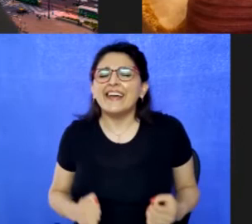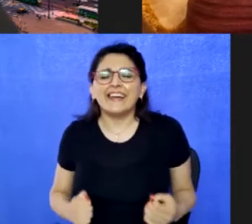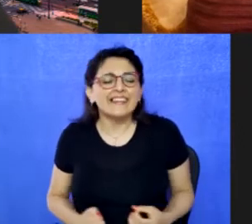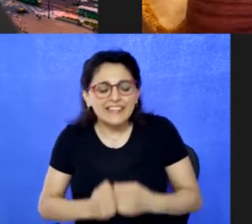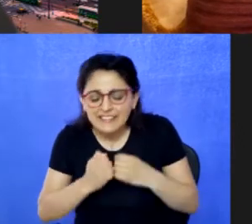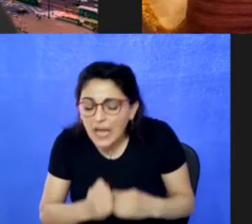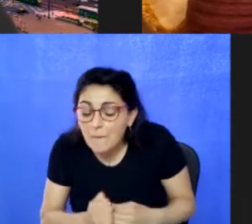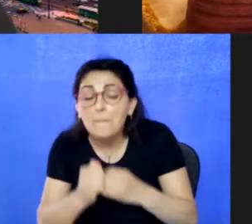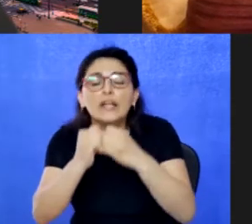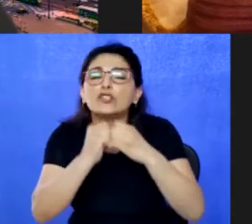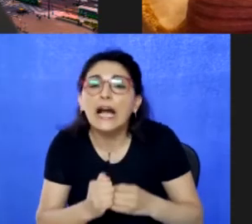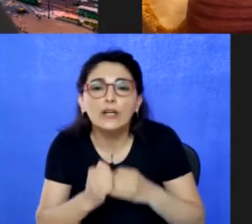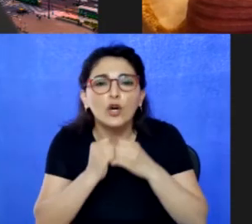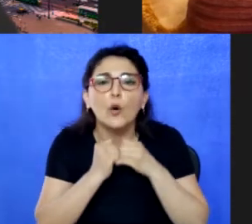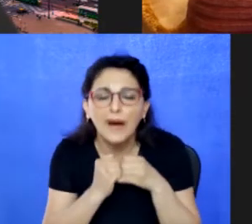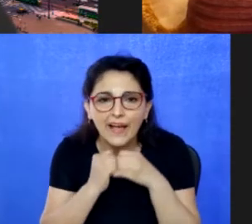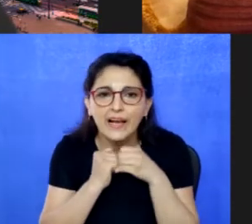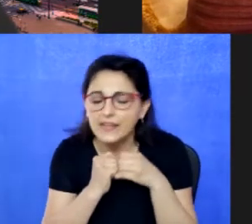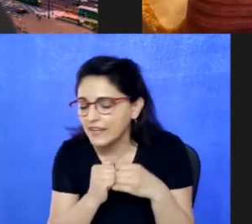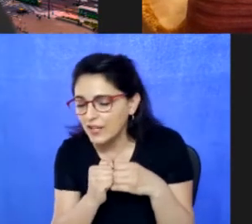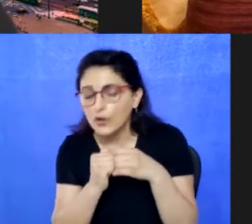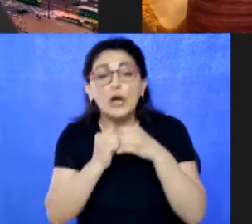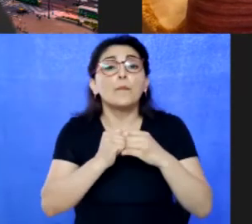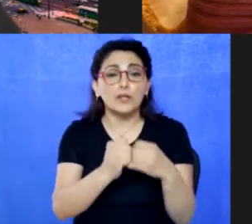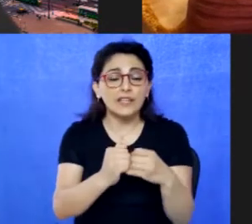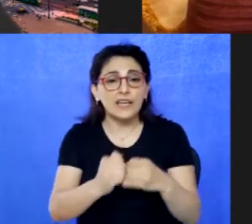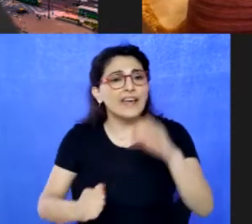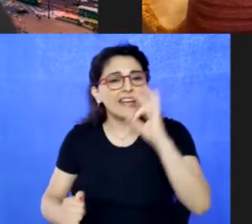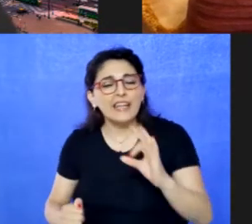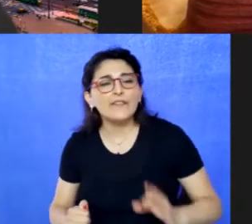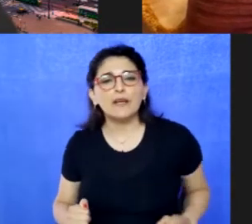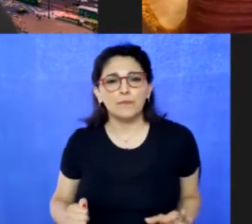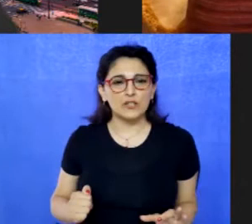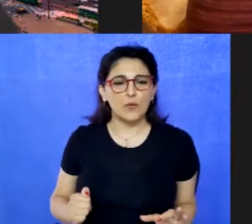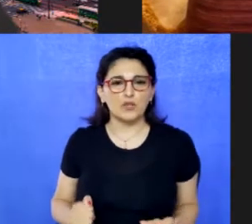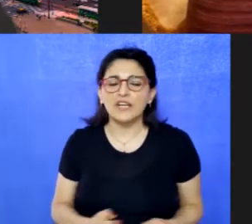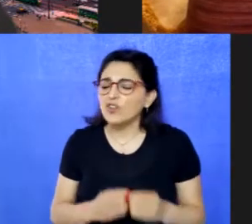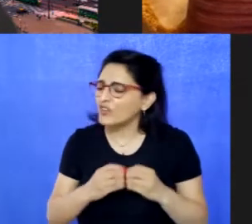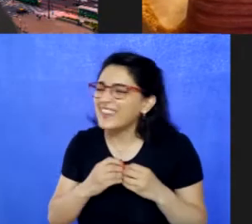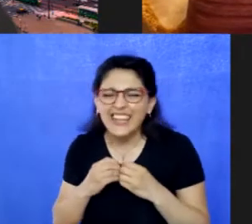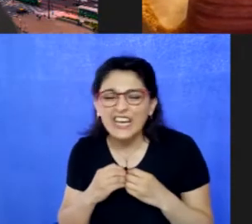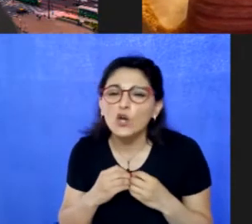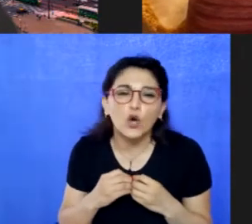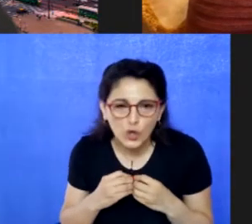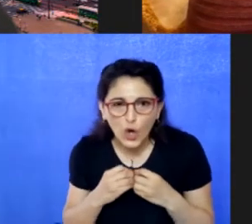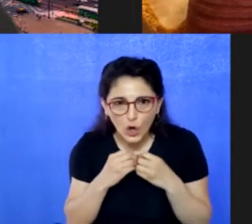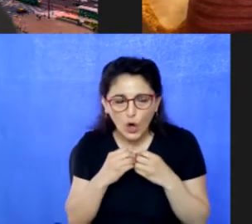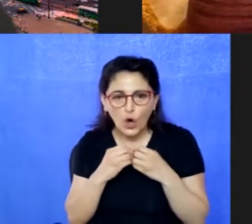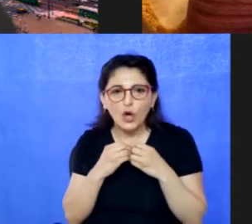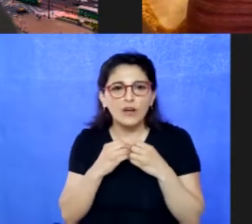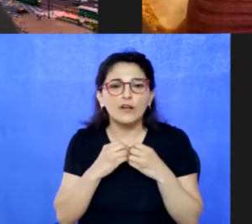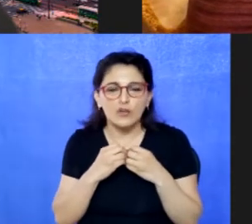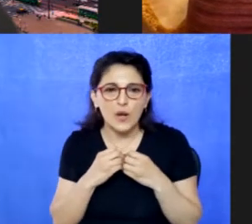tener gente tan, pero tan copada alrededor. Porque cada vez que empiezo un proyecto, desde que lo